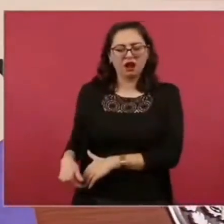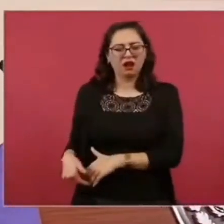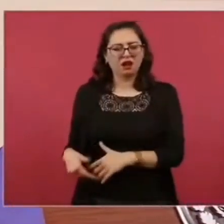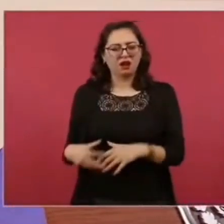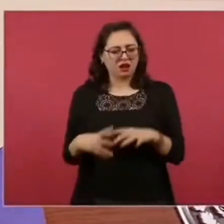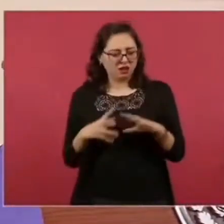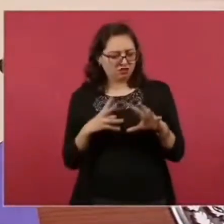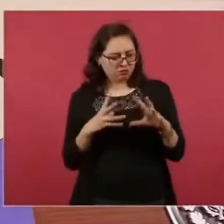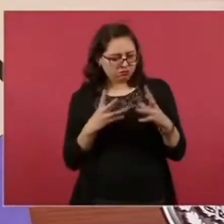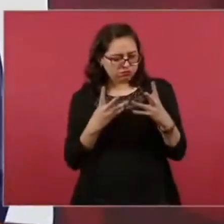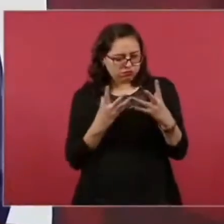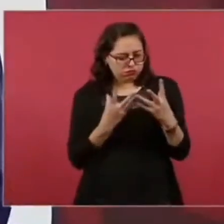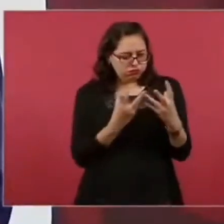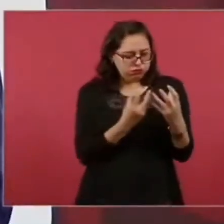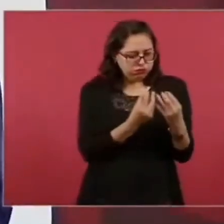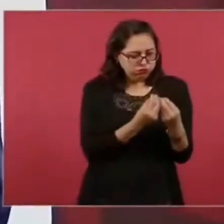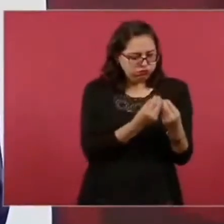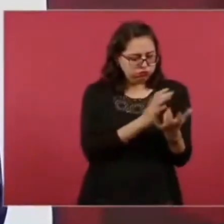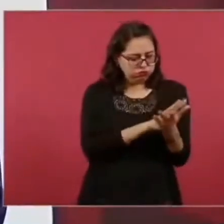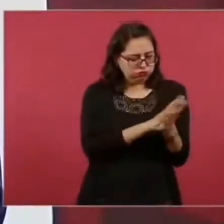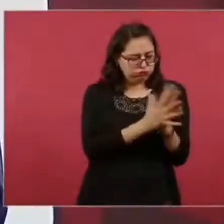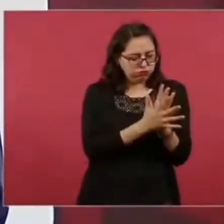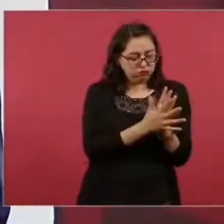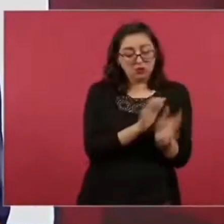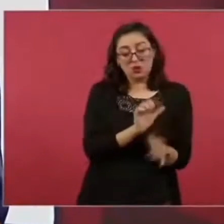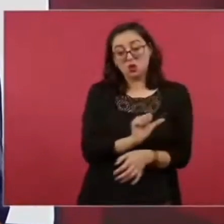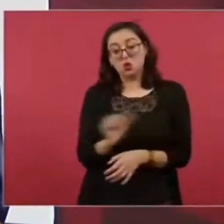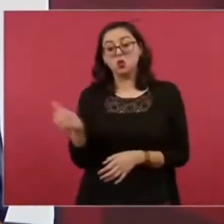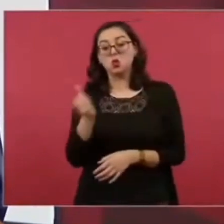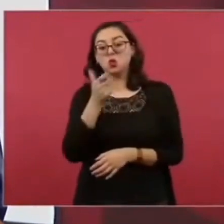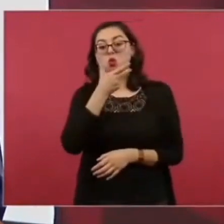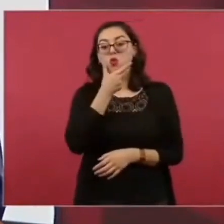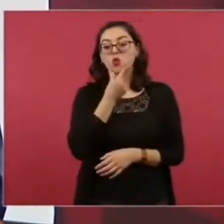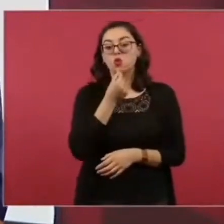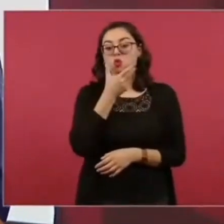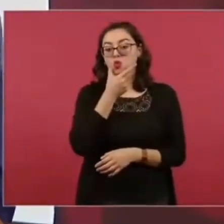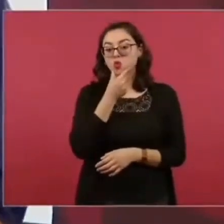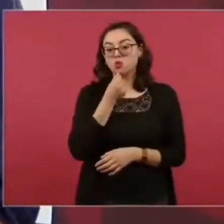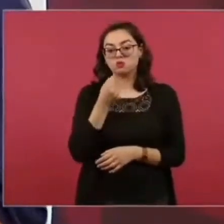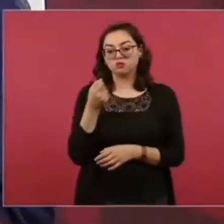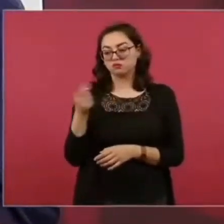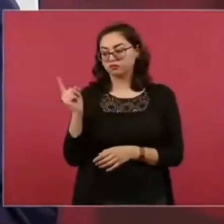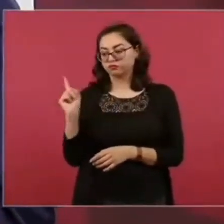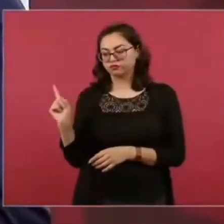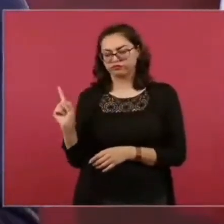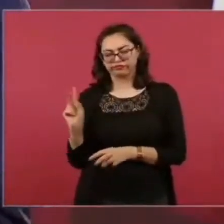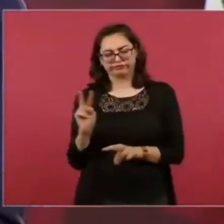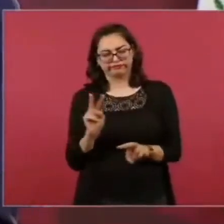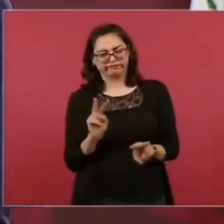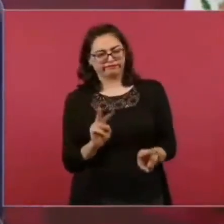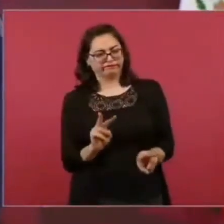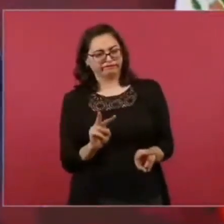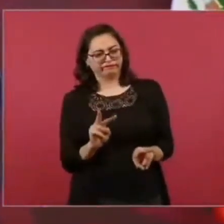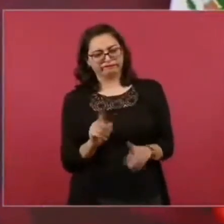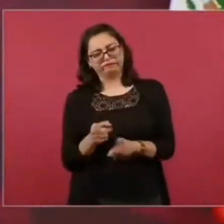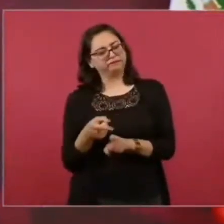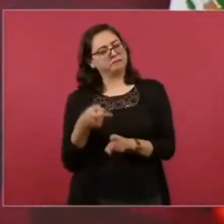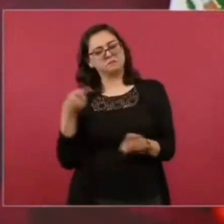Y Bielinsky escribe una frase que aplica a todos estos.